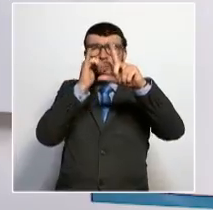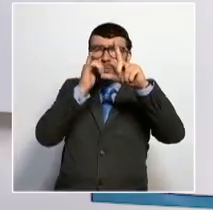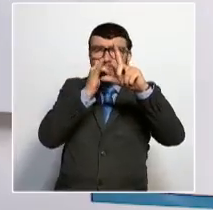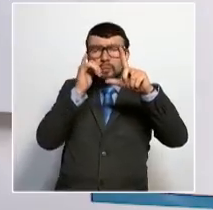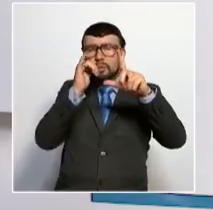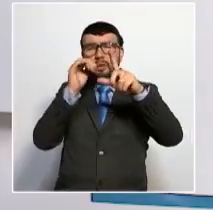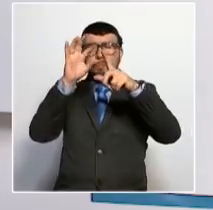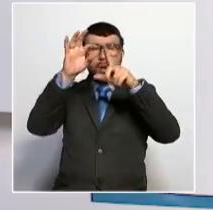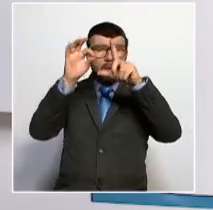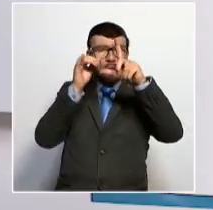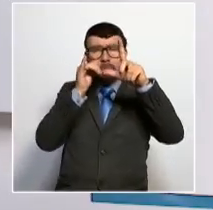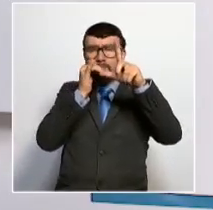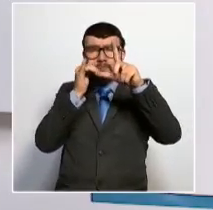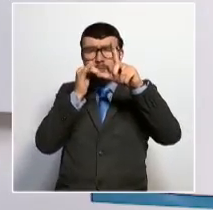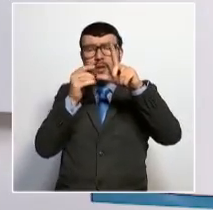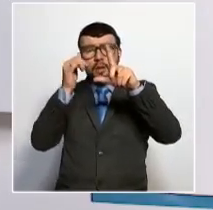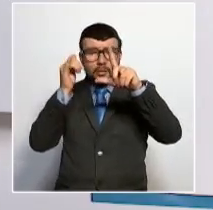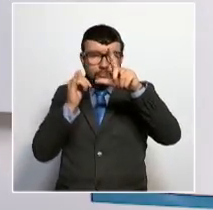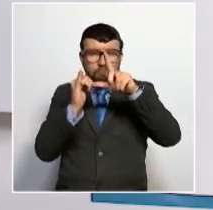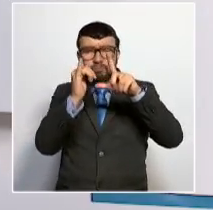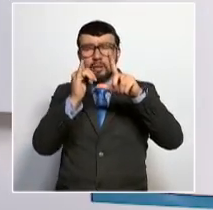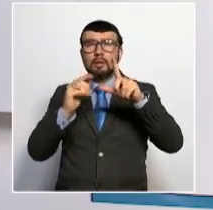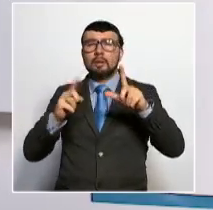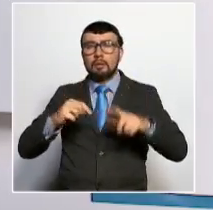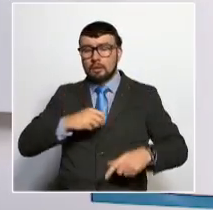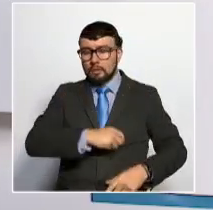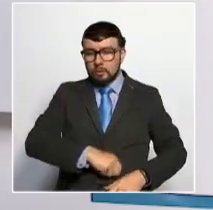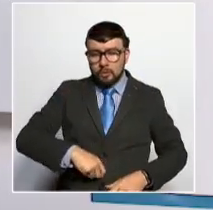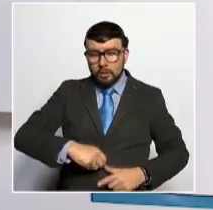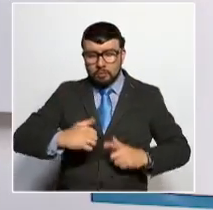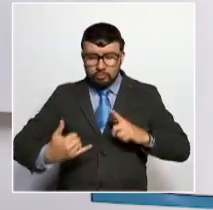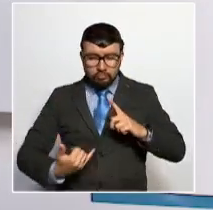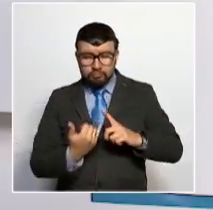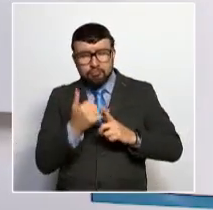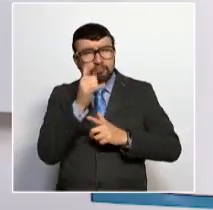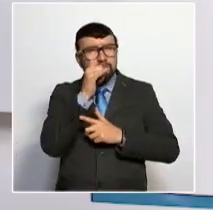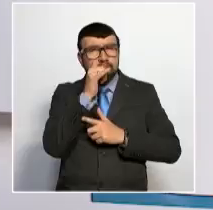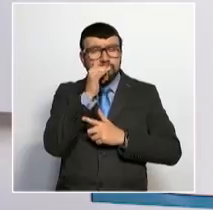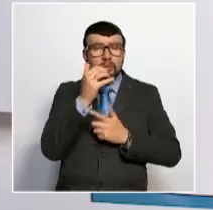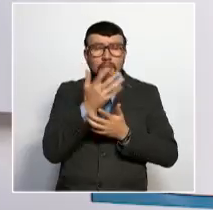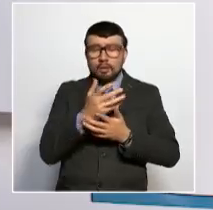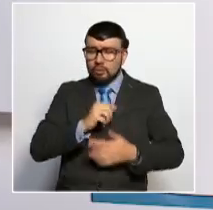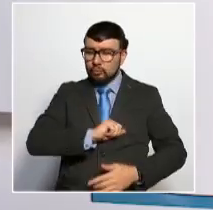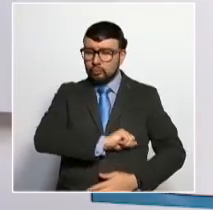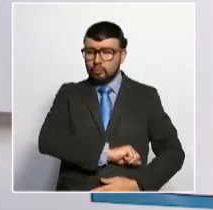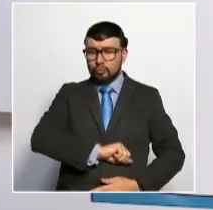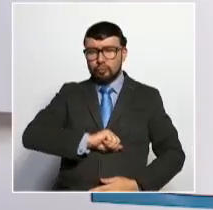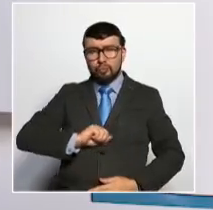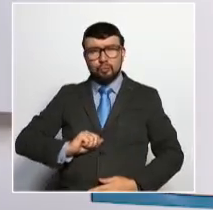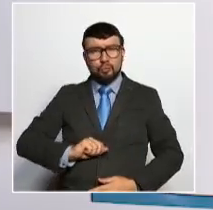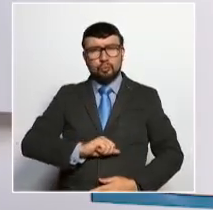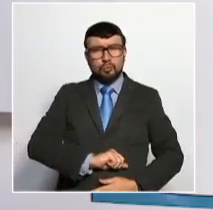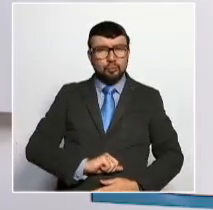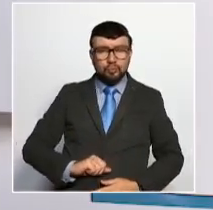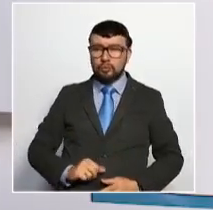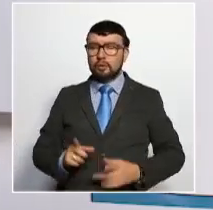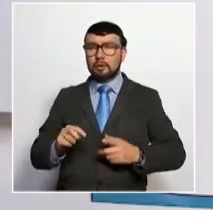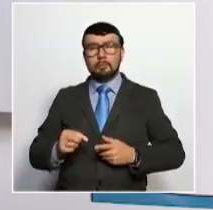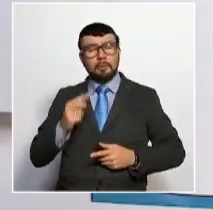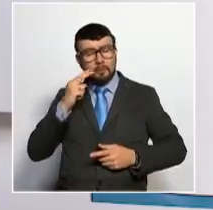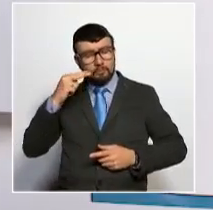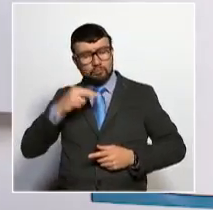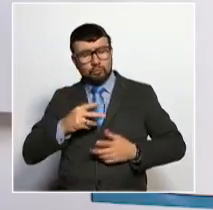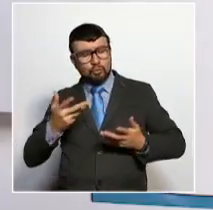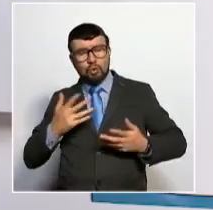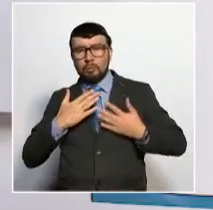citología, videocolposcopia, ecografía transvaginal, examen clínico de los senos